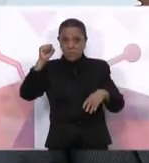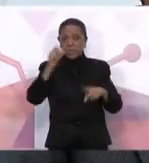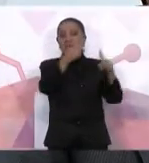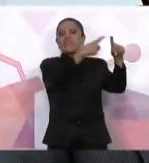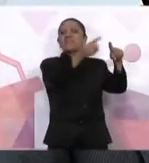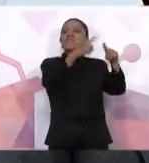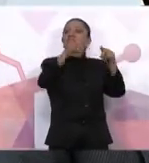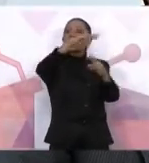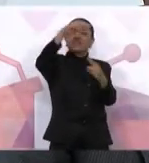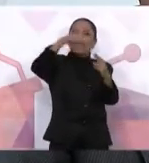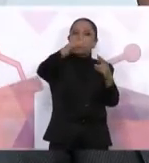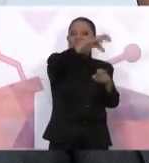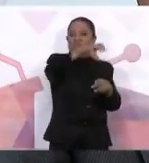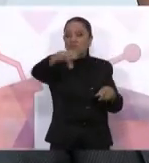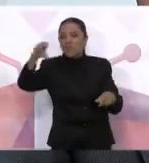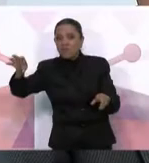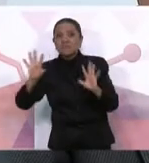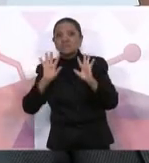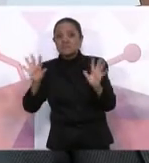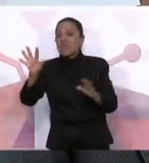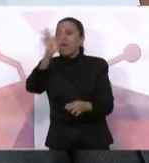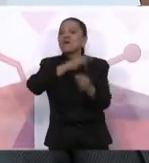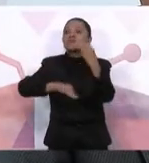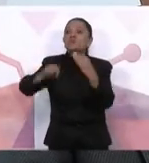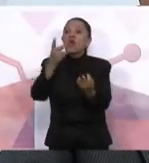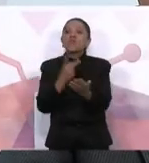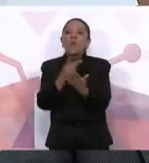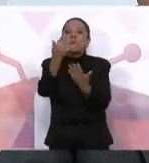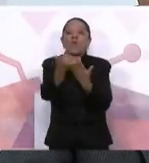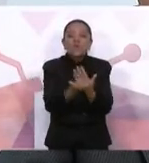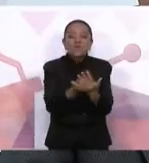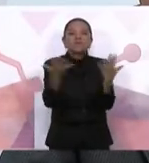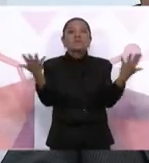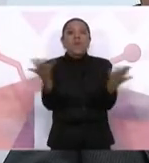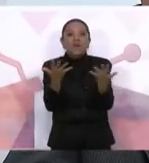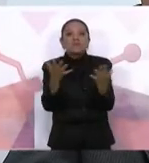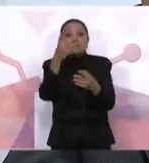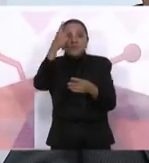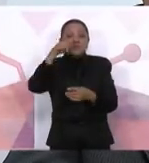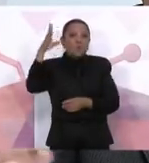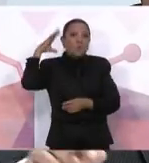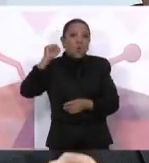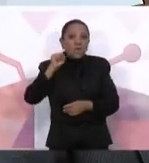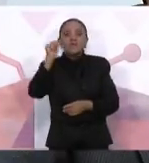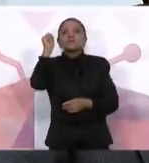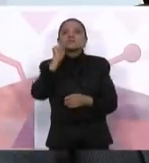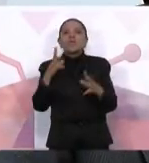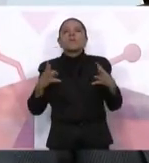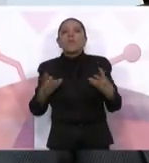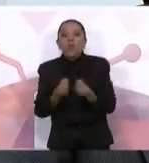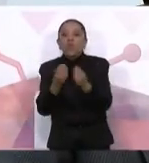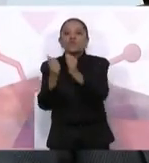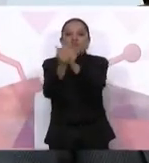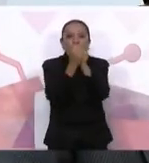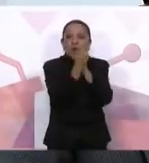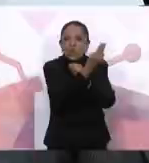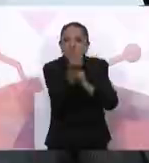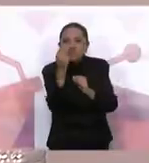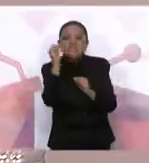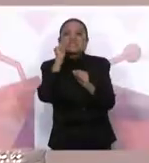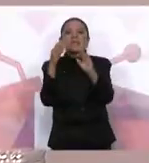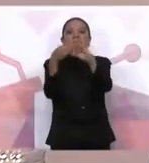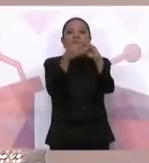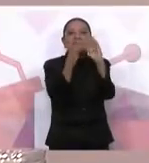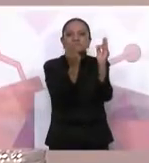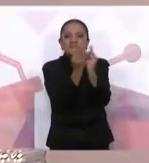estado y eso es todo proyecto que hacemos porque haremos por morelos será siempre junto con ustedes siempre es cercano porque son los